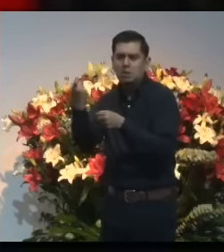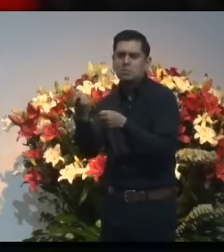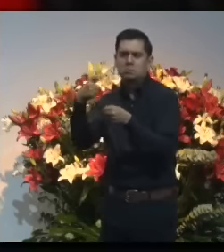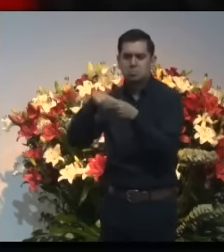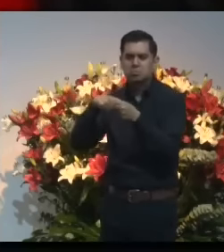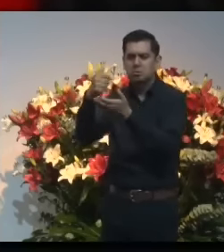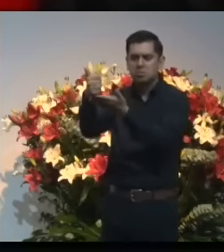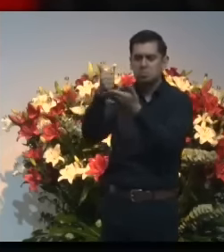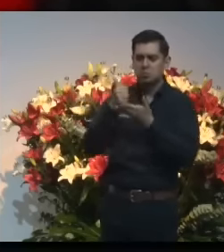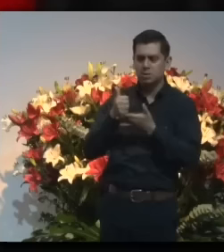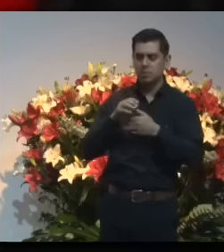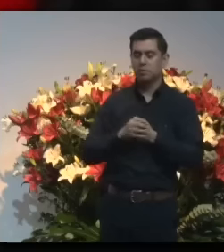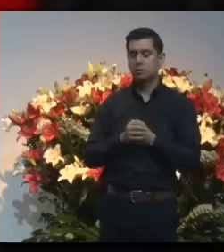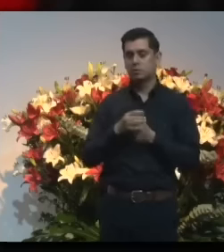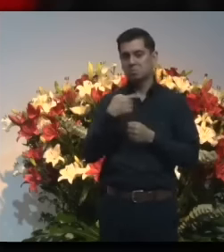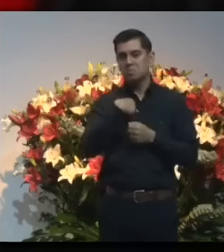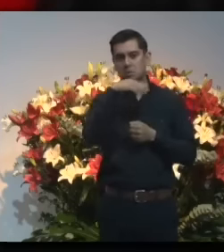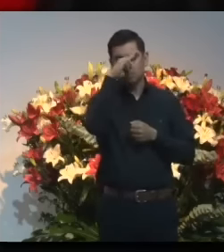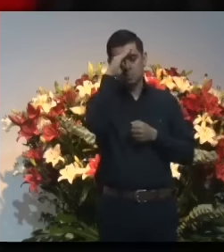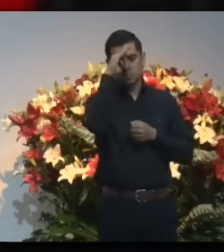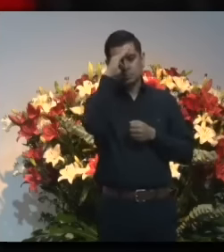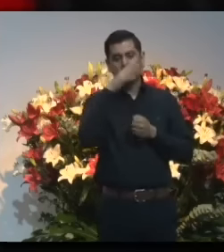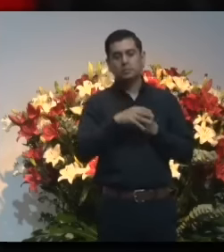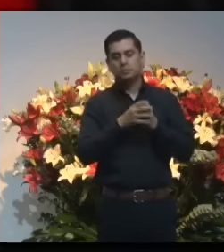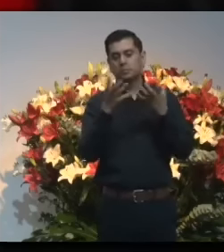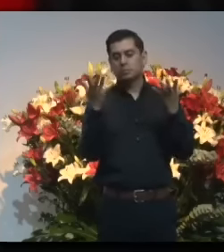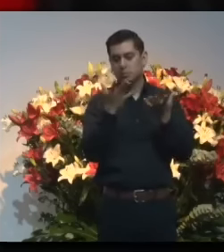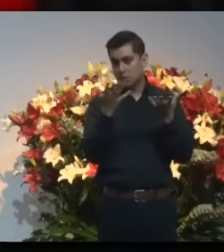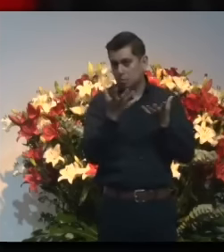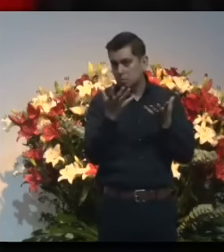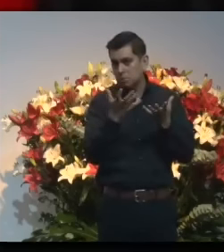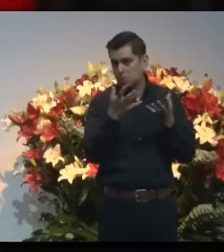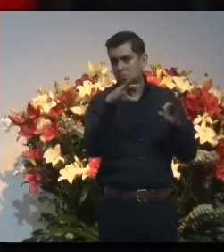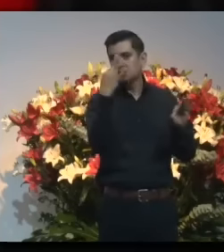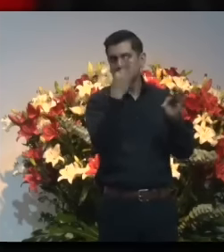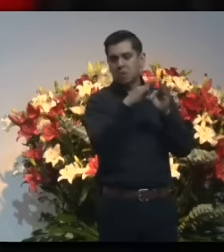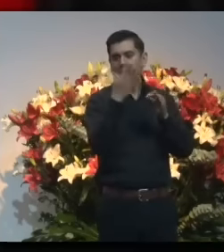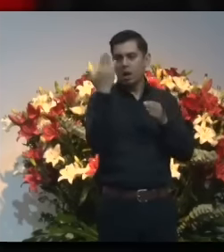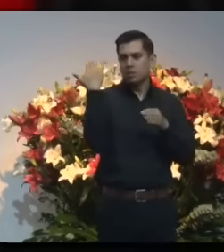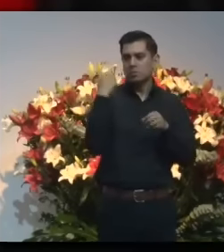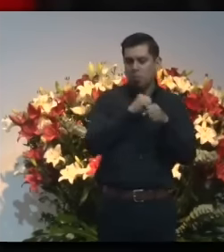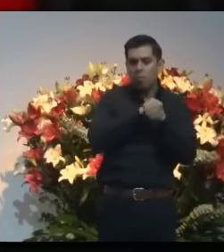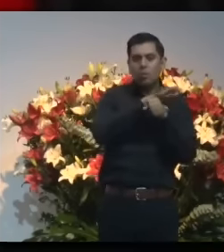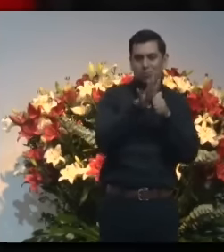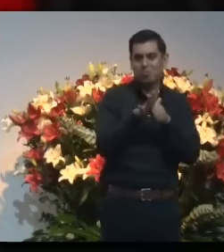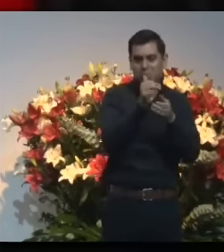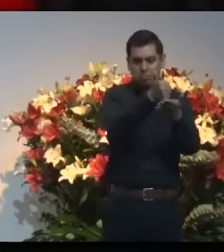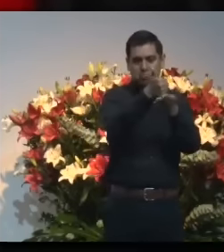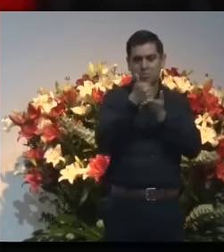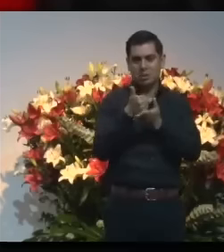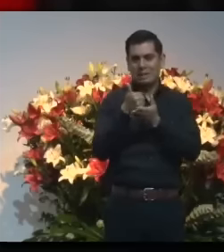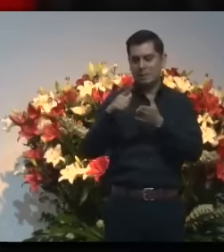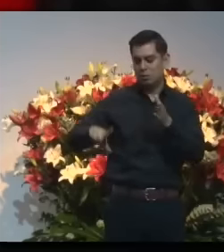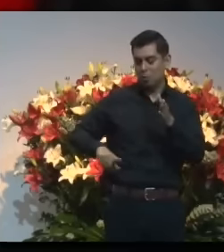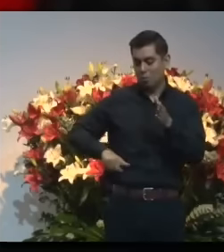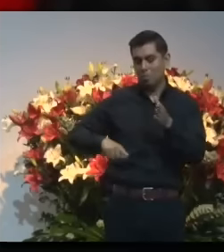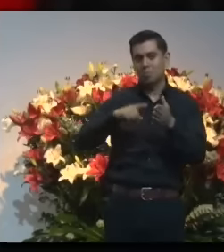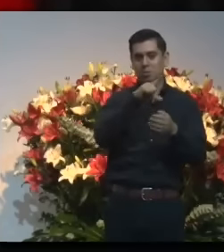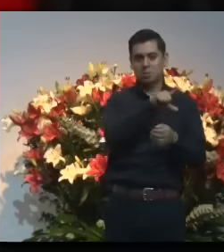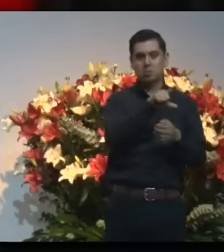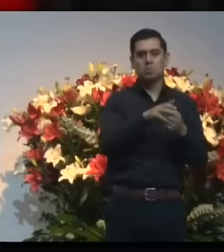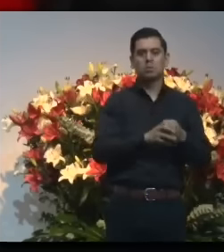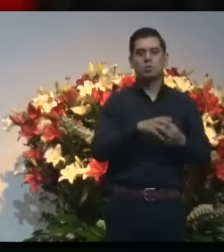yo creo que para ellos puede ser atractivo. Lo hicieron durante la pandemia de COVID y lo hicieron muy bien. Esa experiencia la podemos retomar. Yo creo